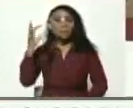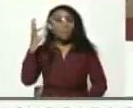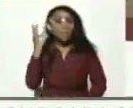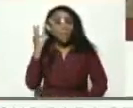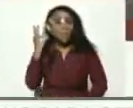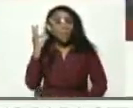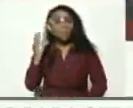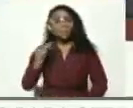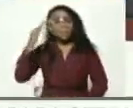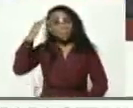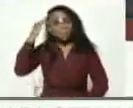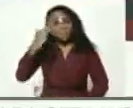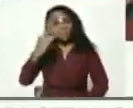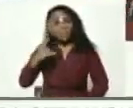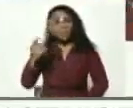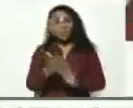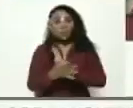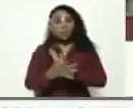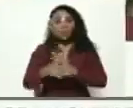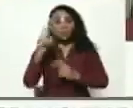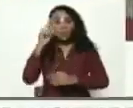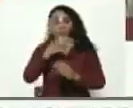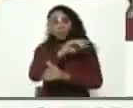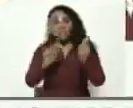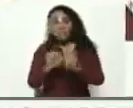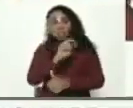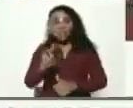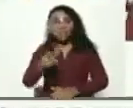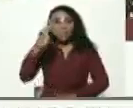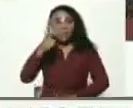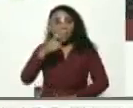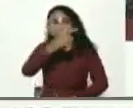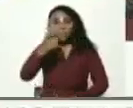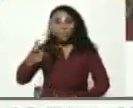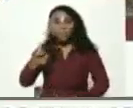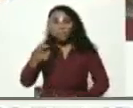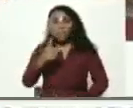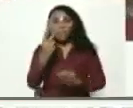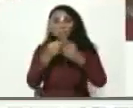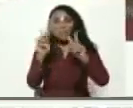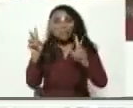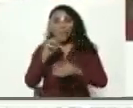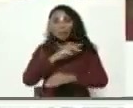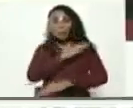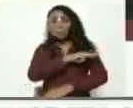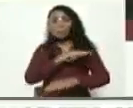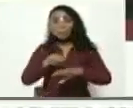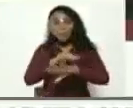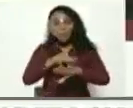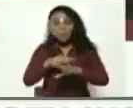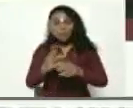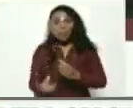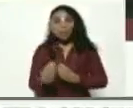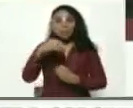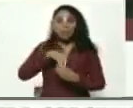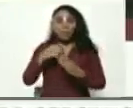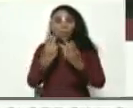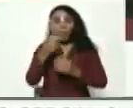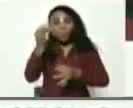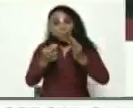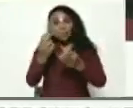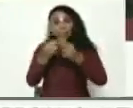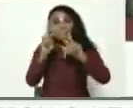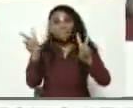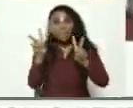Meléndez, vicepresidenta sectorial para la Seguridad Ciudadana, Paz y ministra del Poder Popular para el Interior, Justicia y Paz, a